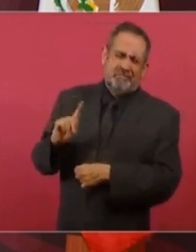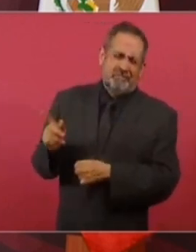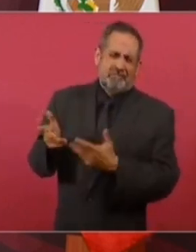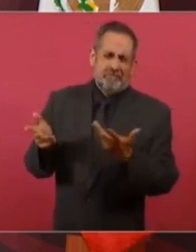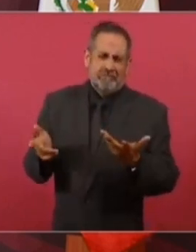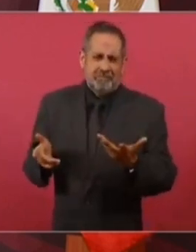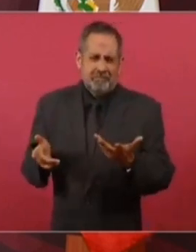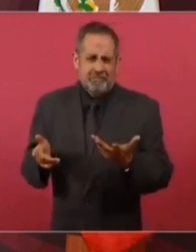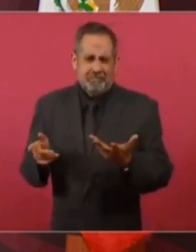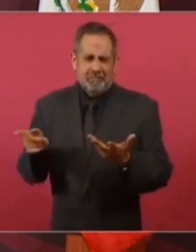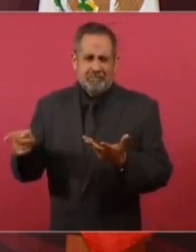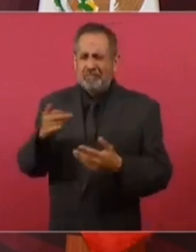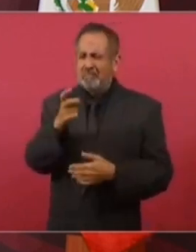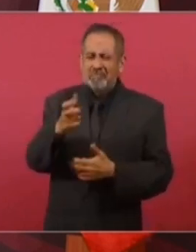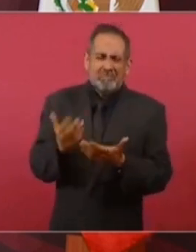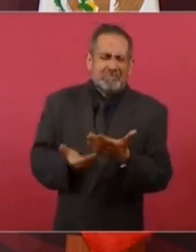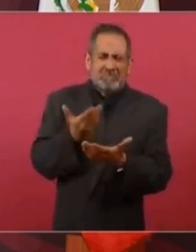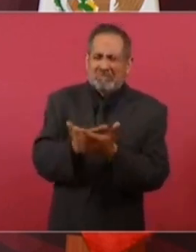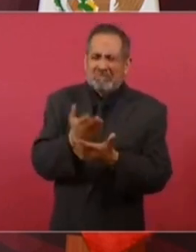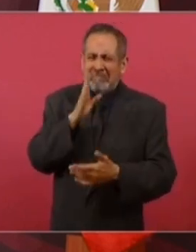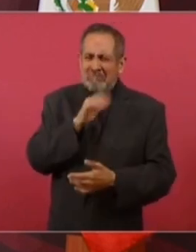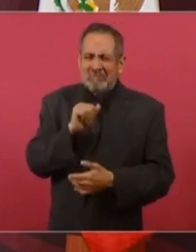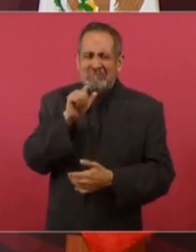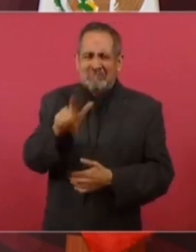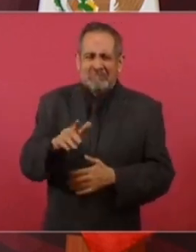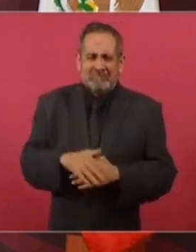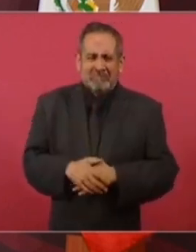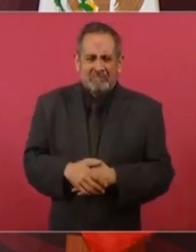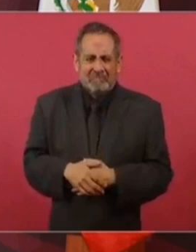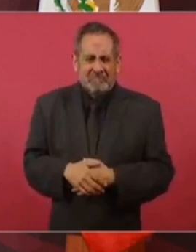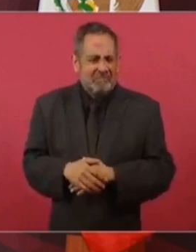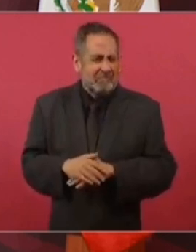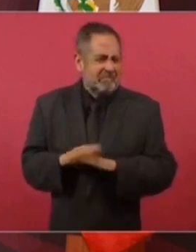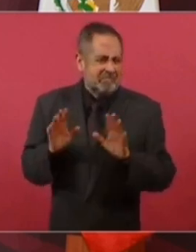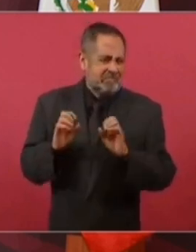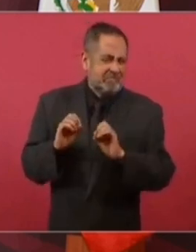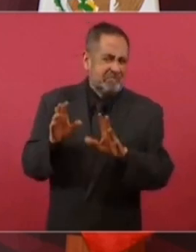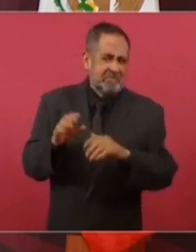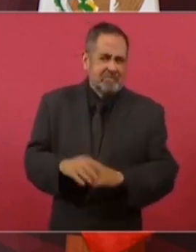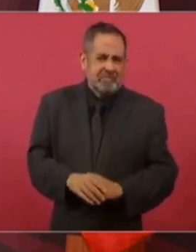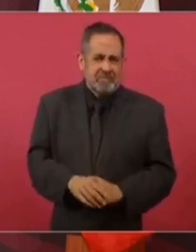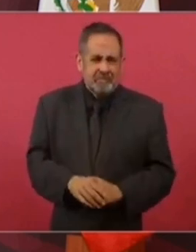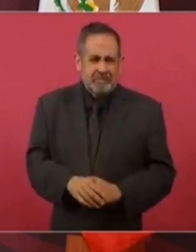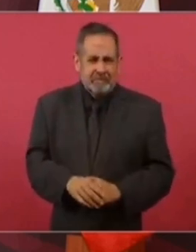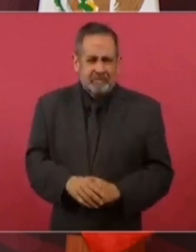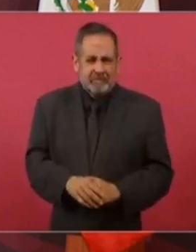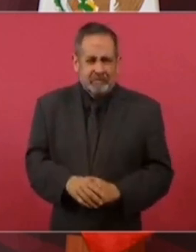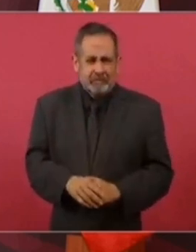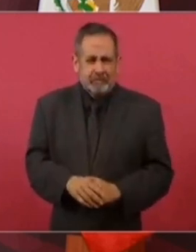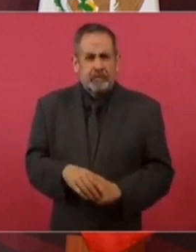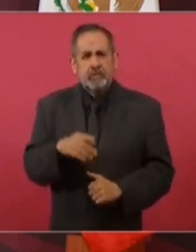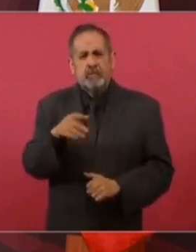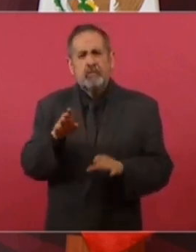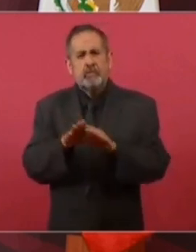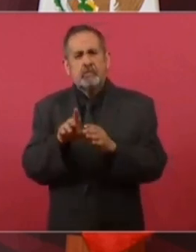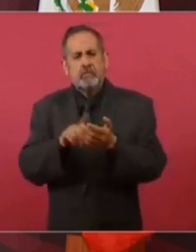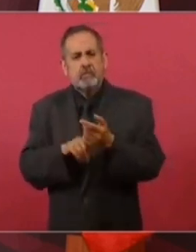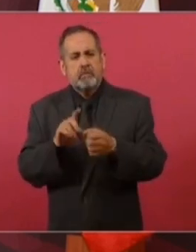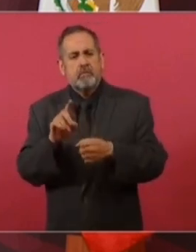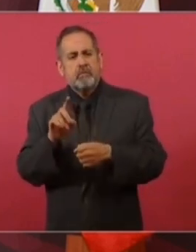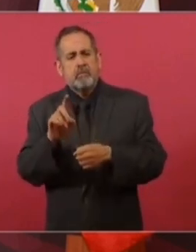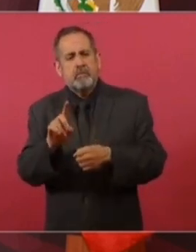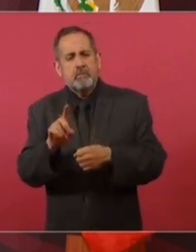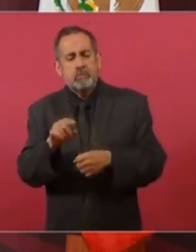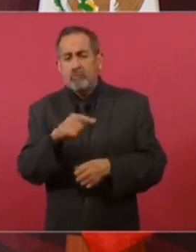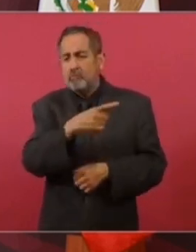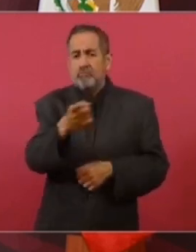Porque entonces por eso me cae muy mal ese tipo. Yo van a que se muera. ¿Qué más? Este domingo, ¿cómo celebró el día del padre? Ustedes que los